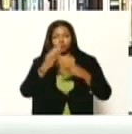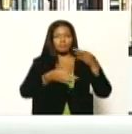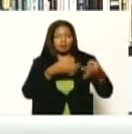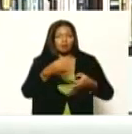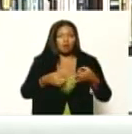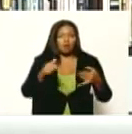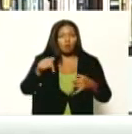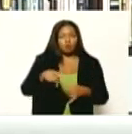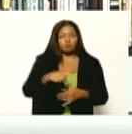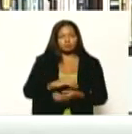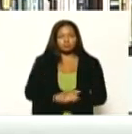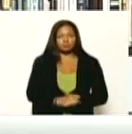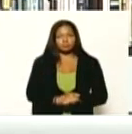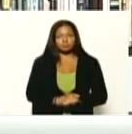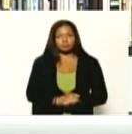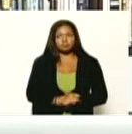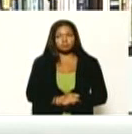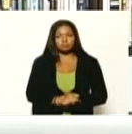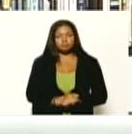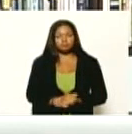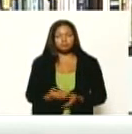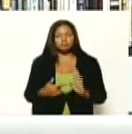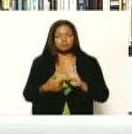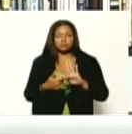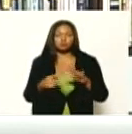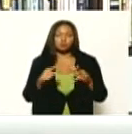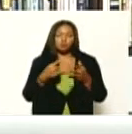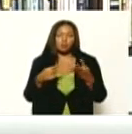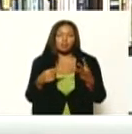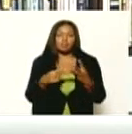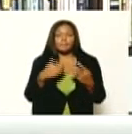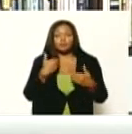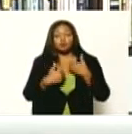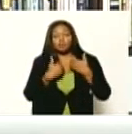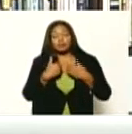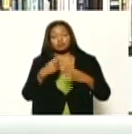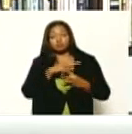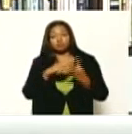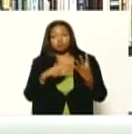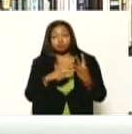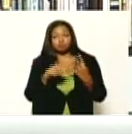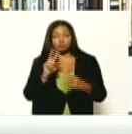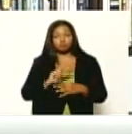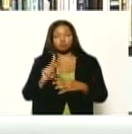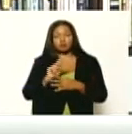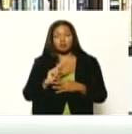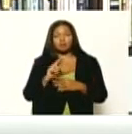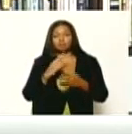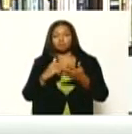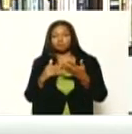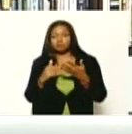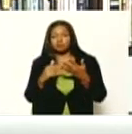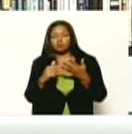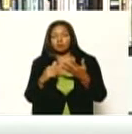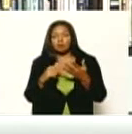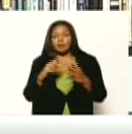hoy. Para darle la categoría de variante de preocupación, se utilizan los criterios de mayor